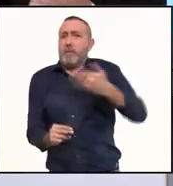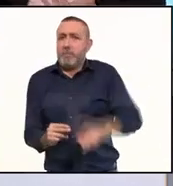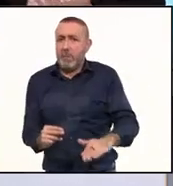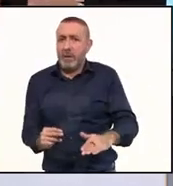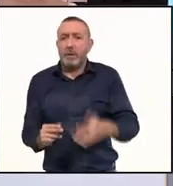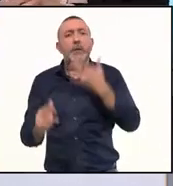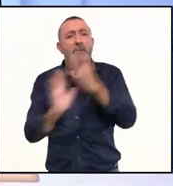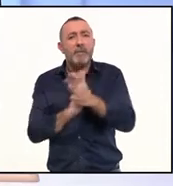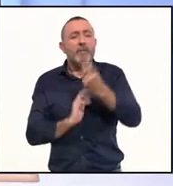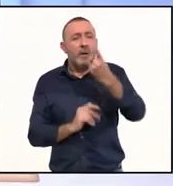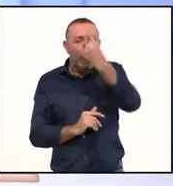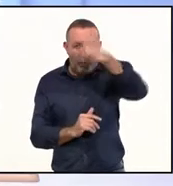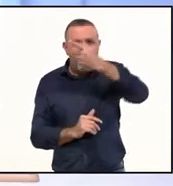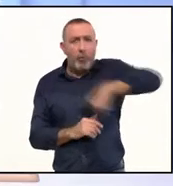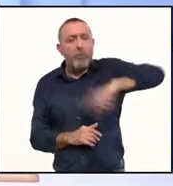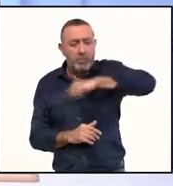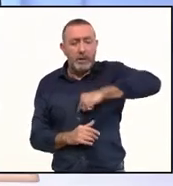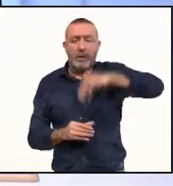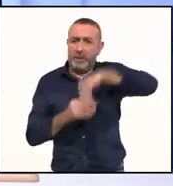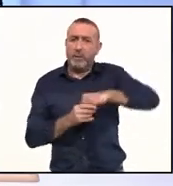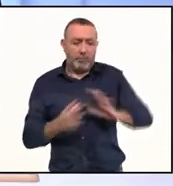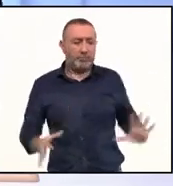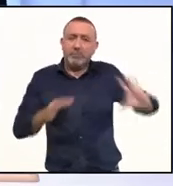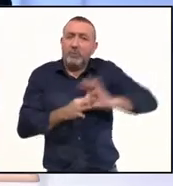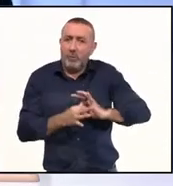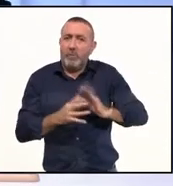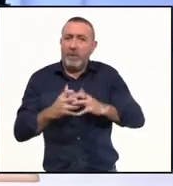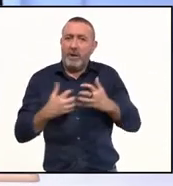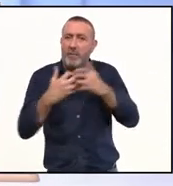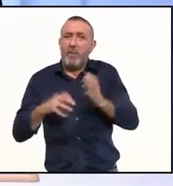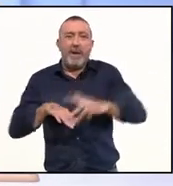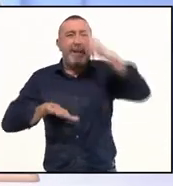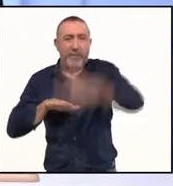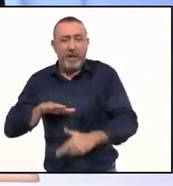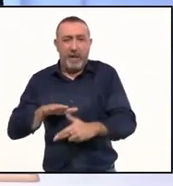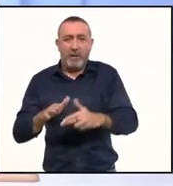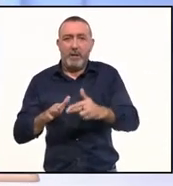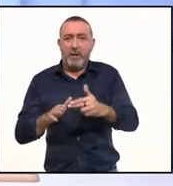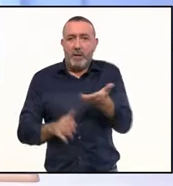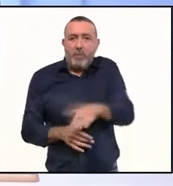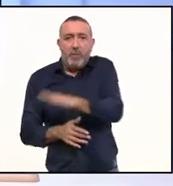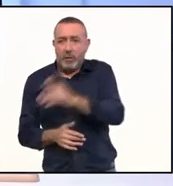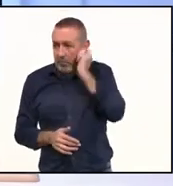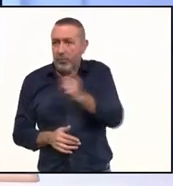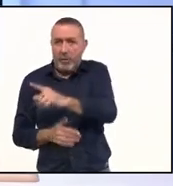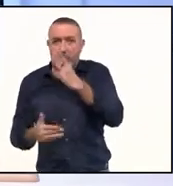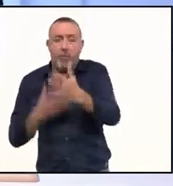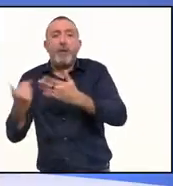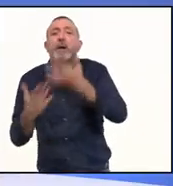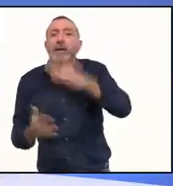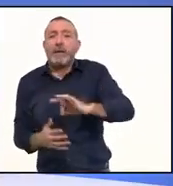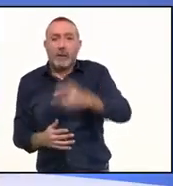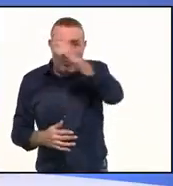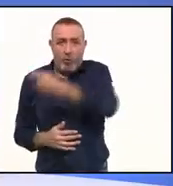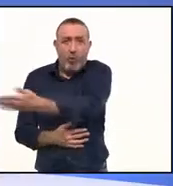os sintáis que los hombres se sientan aliados en esta lucha pero que los que agreden son una minoría y son son hombres no creo que la clave está